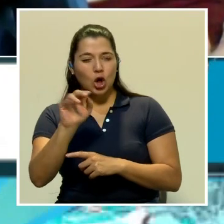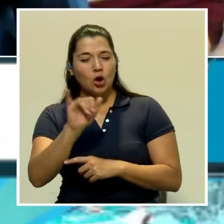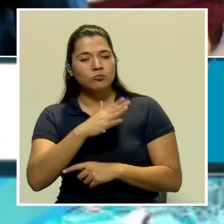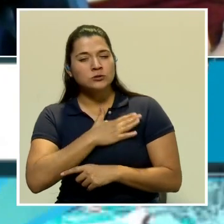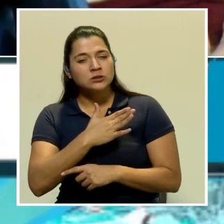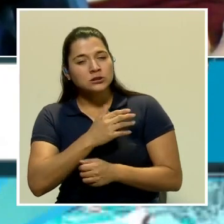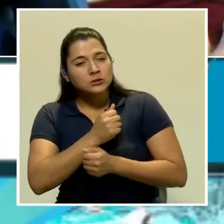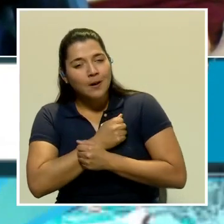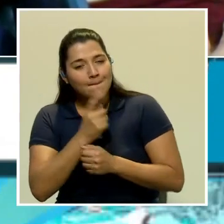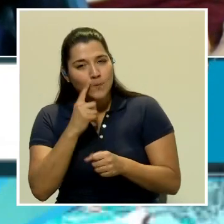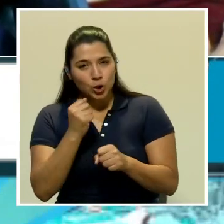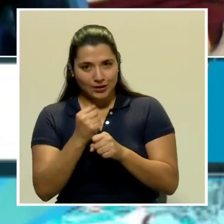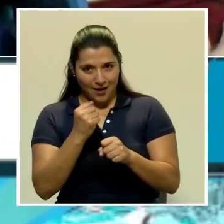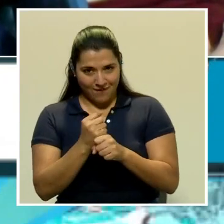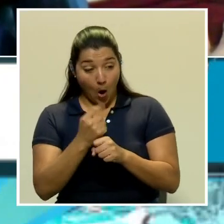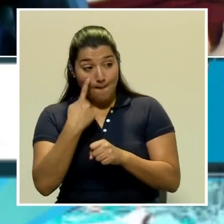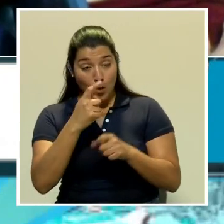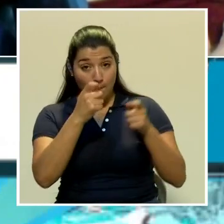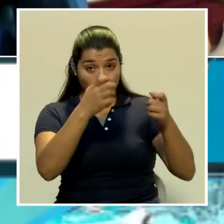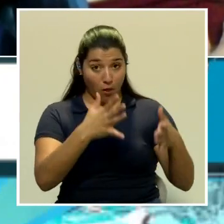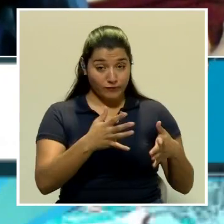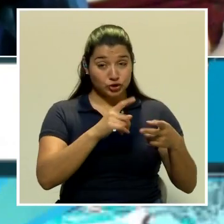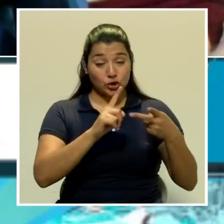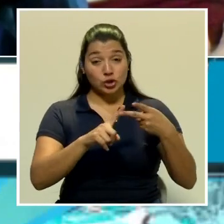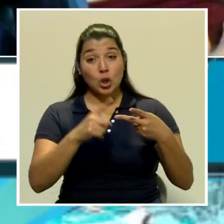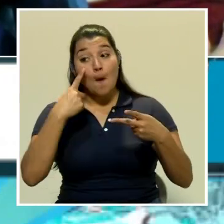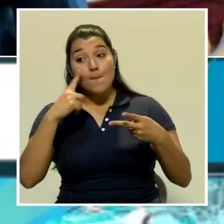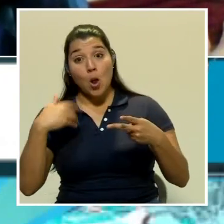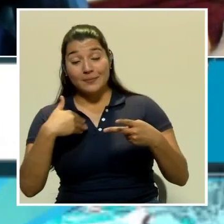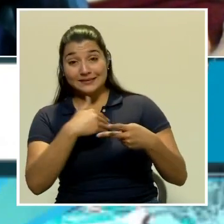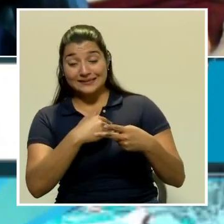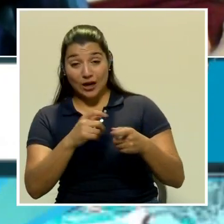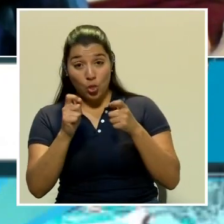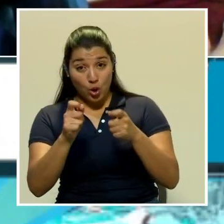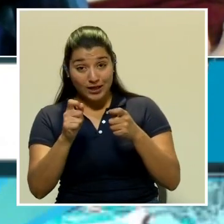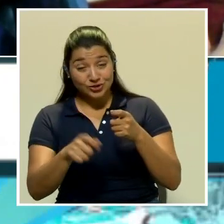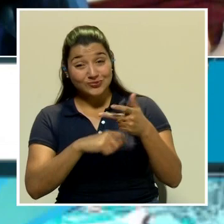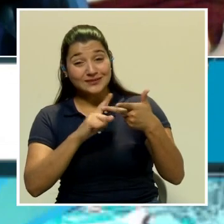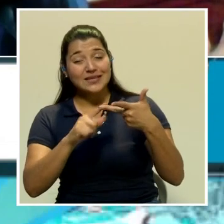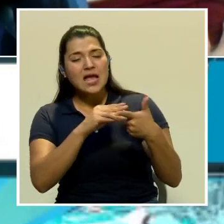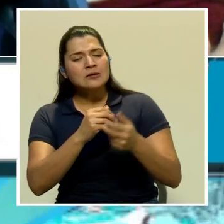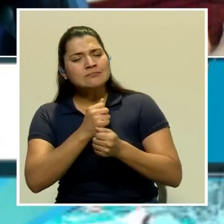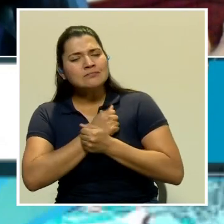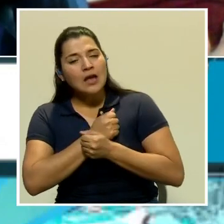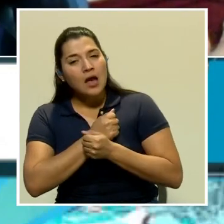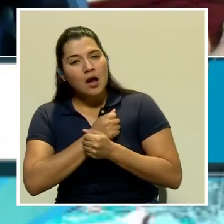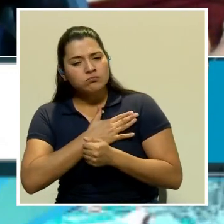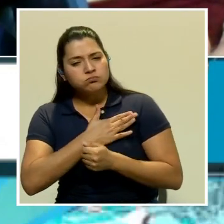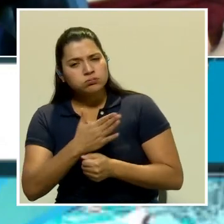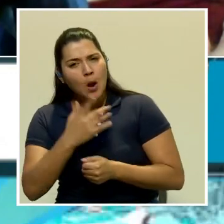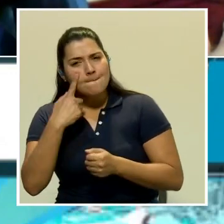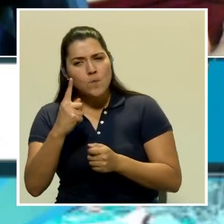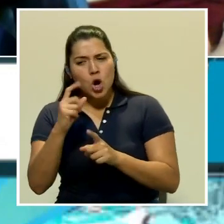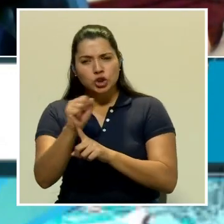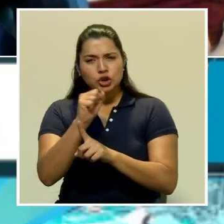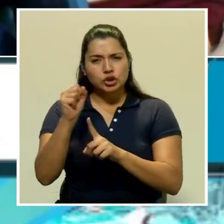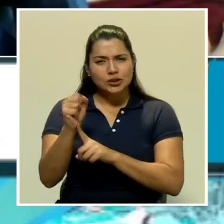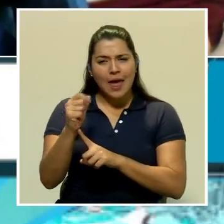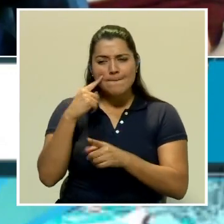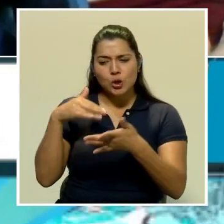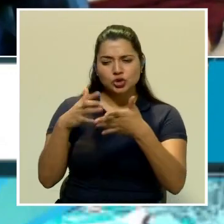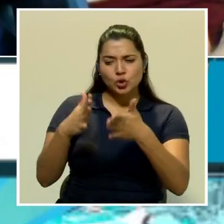parte de los docentes, vocación de parte del ministerio y vocación de parte de la sociedad, de los estudiantes, de